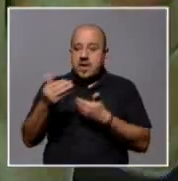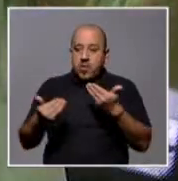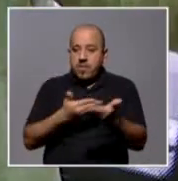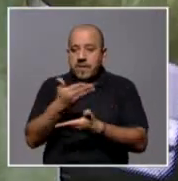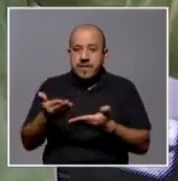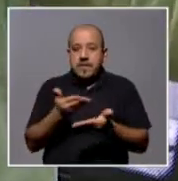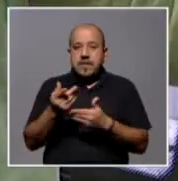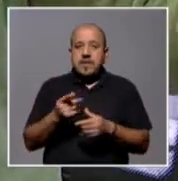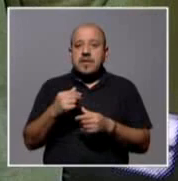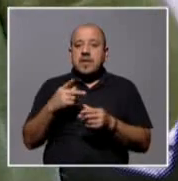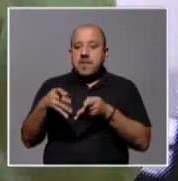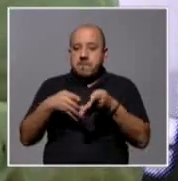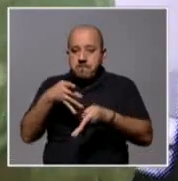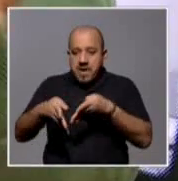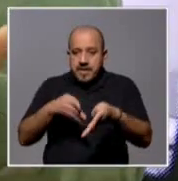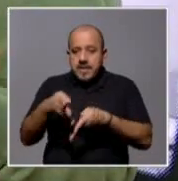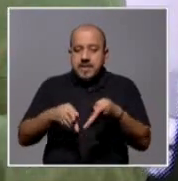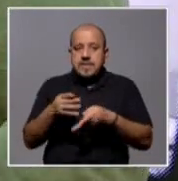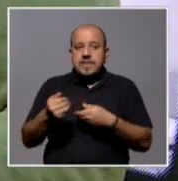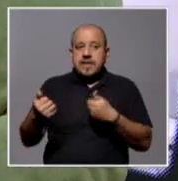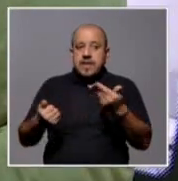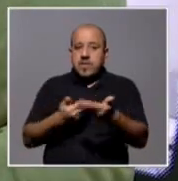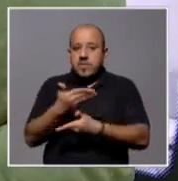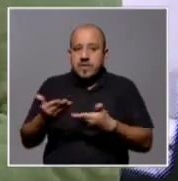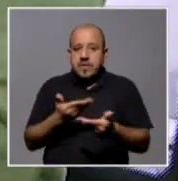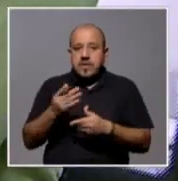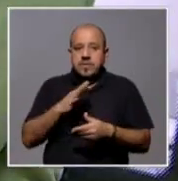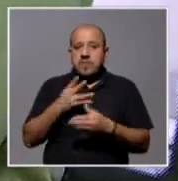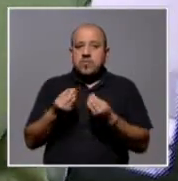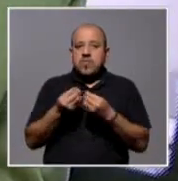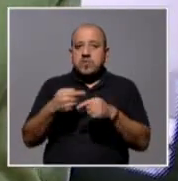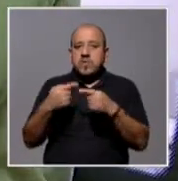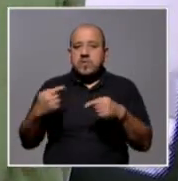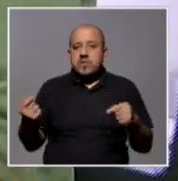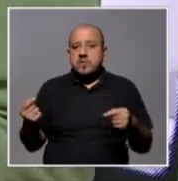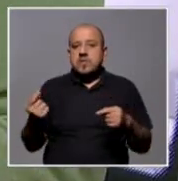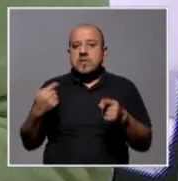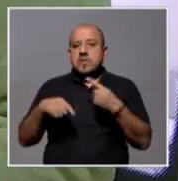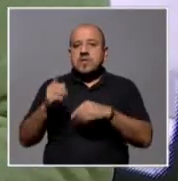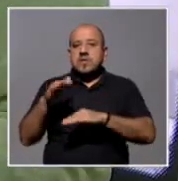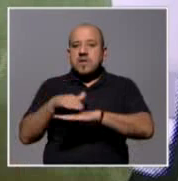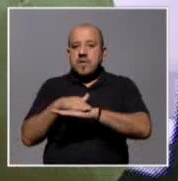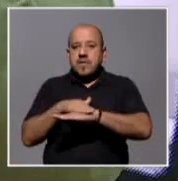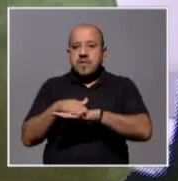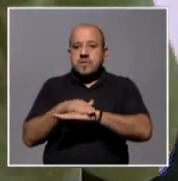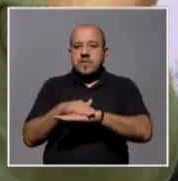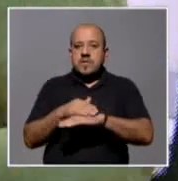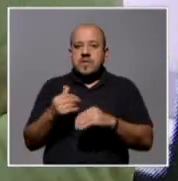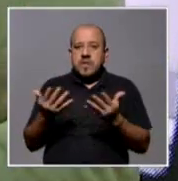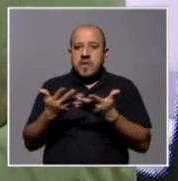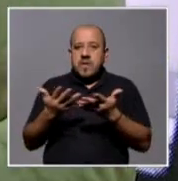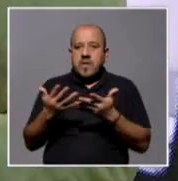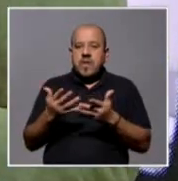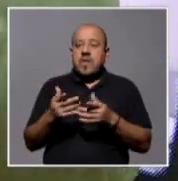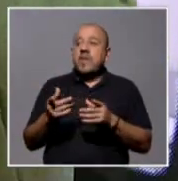recursos, hay que compartir máquinas, ¿no? Hay que compartir de todo. Entonces la base estaba, ¿no? Y ahora